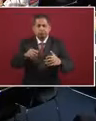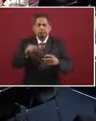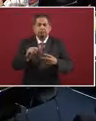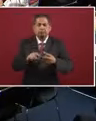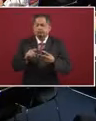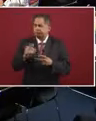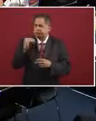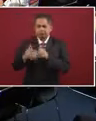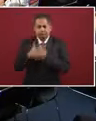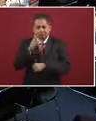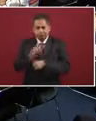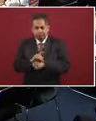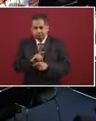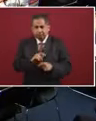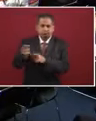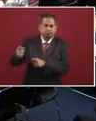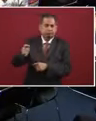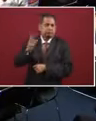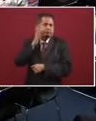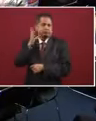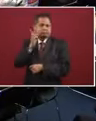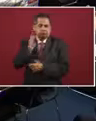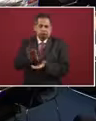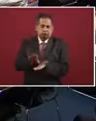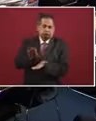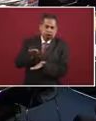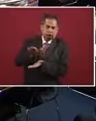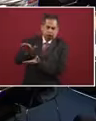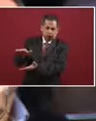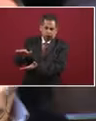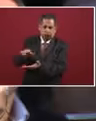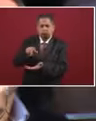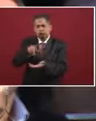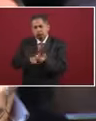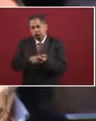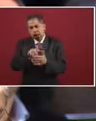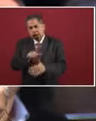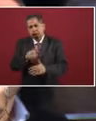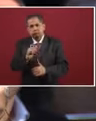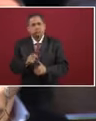hace 15 días a la Cámara de Diputados sobre